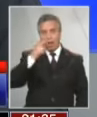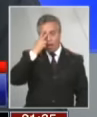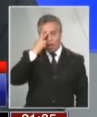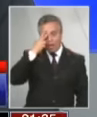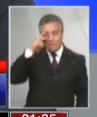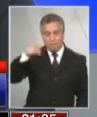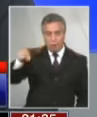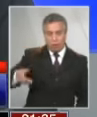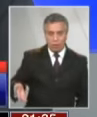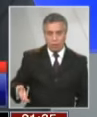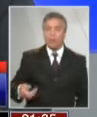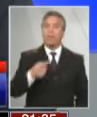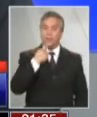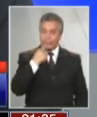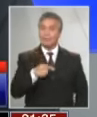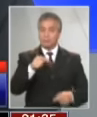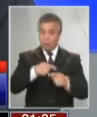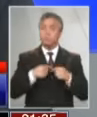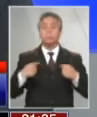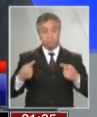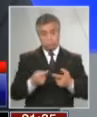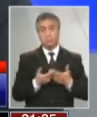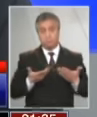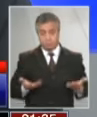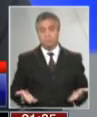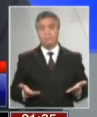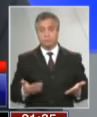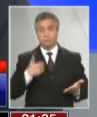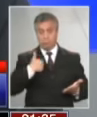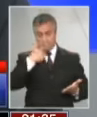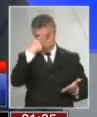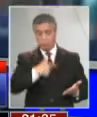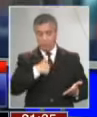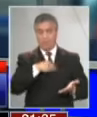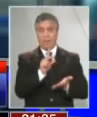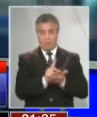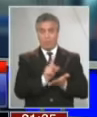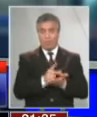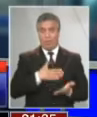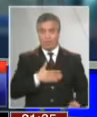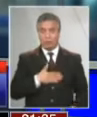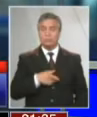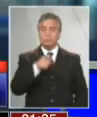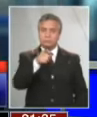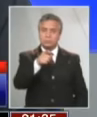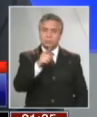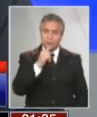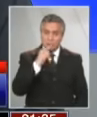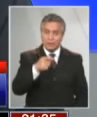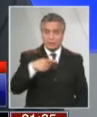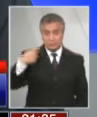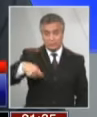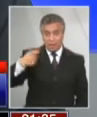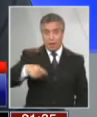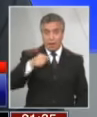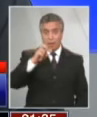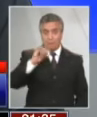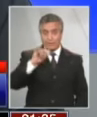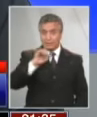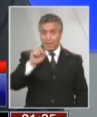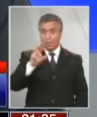nosotros podemos jugar un gran papel y yo me sumé a eso desde mi condición de diputado. Desde ese punto de vista, ¿debería regresar el senador Pizarro? Yo